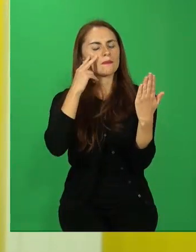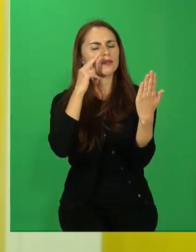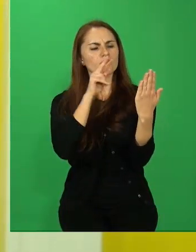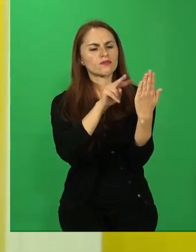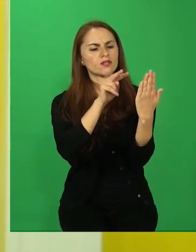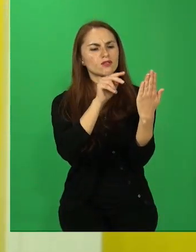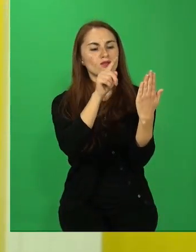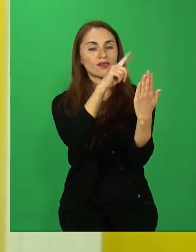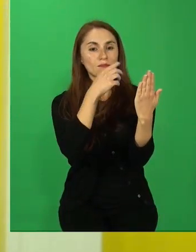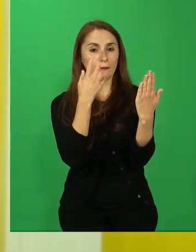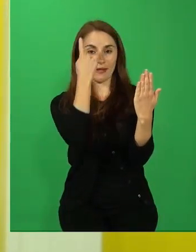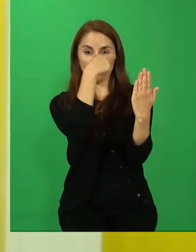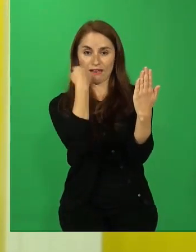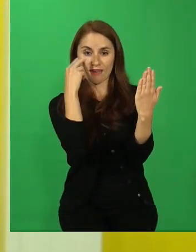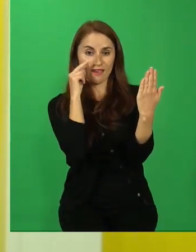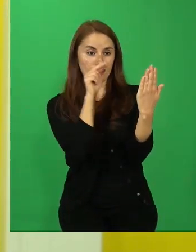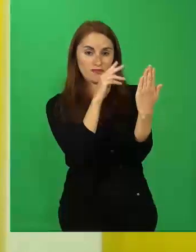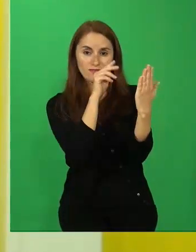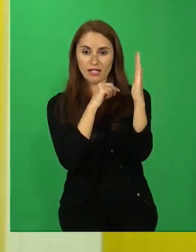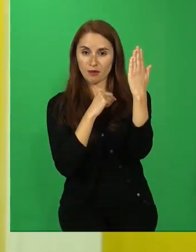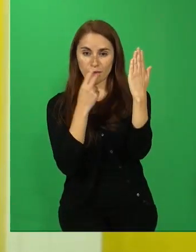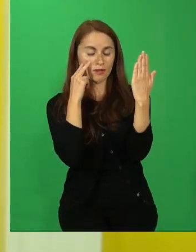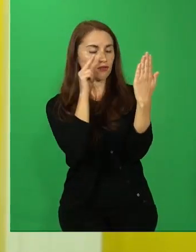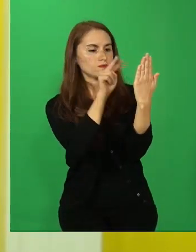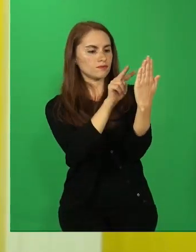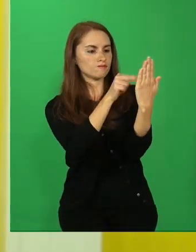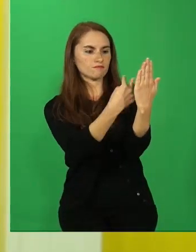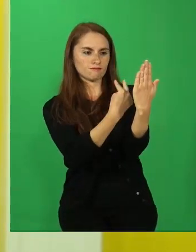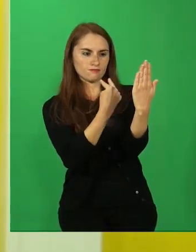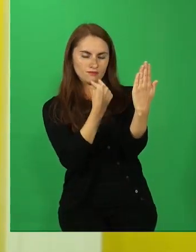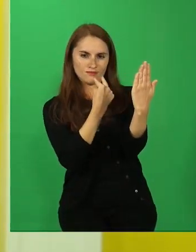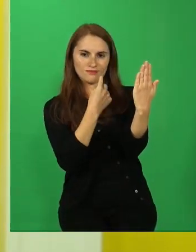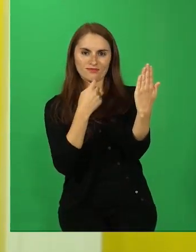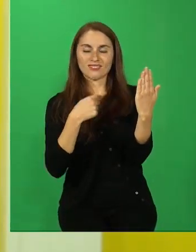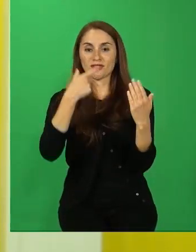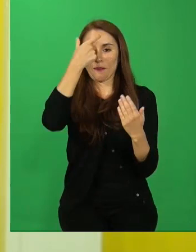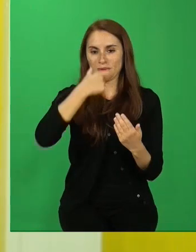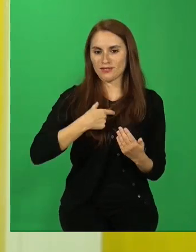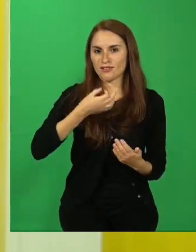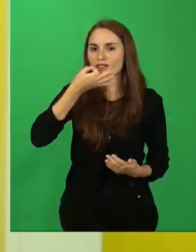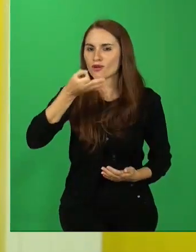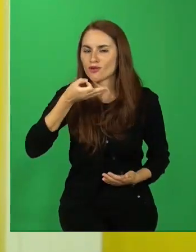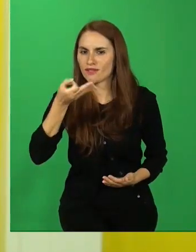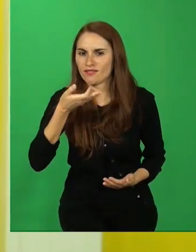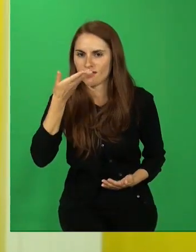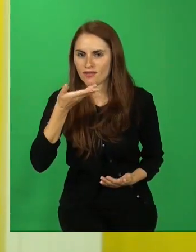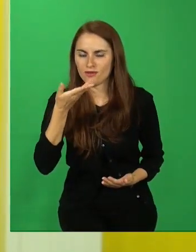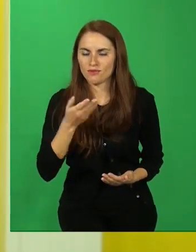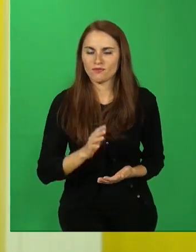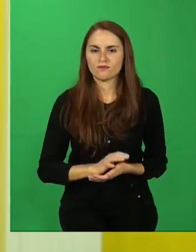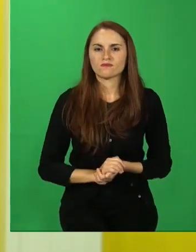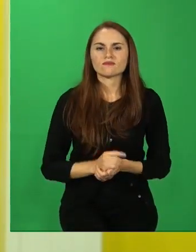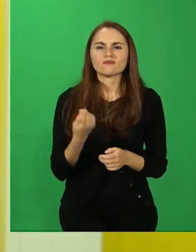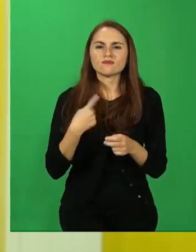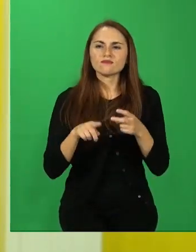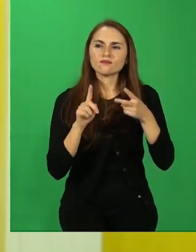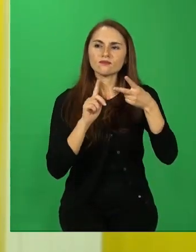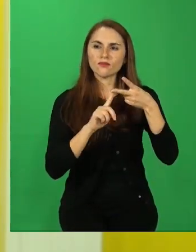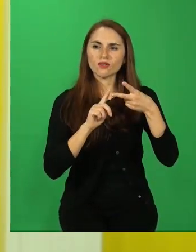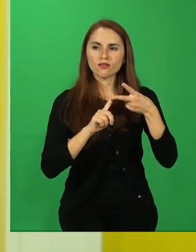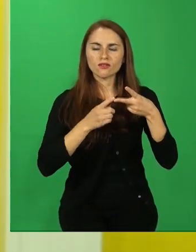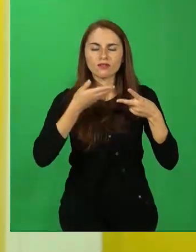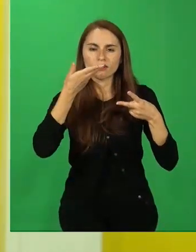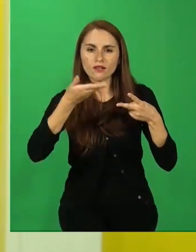sabemos que está viendo su reflejo y nos está contando lo que a él le sucede. Vamos con el siguiente narrador,